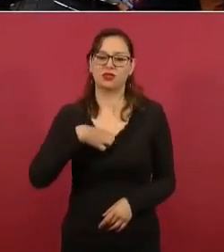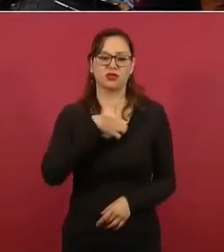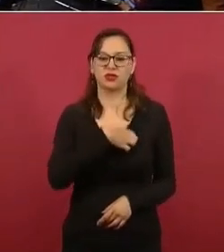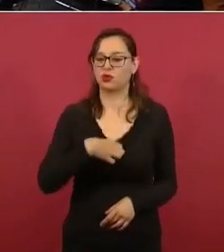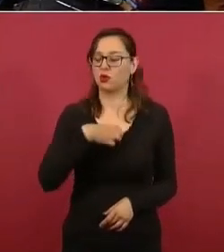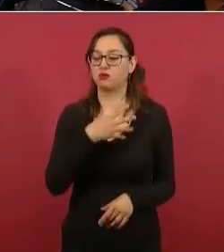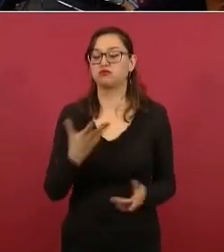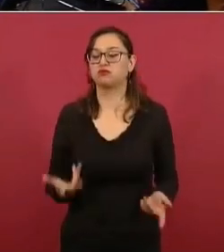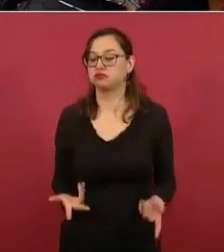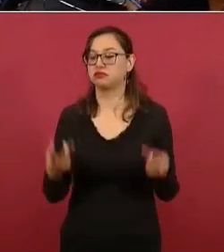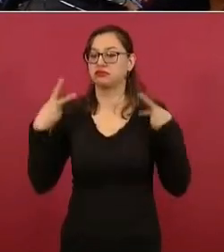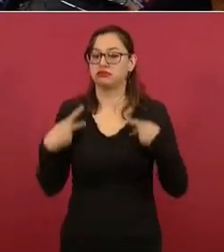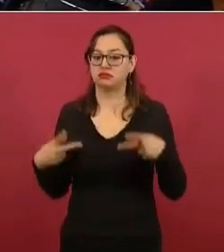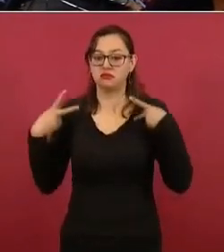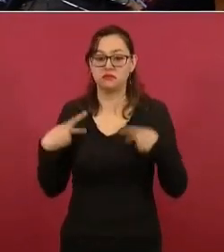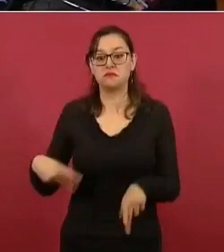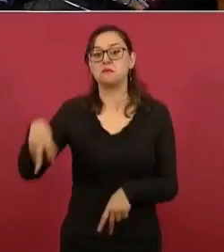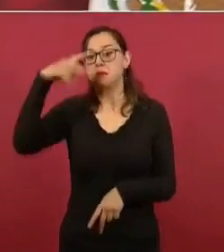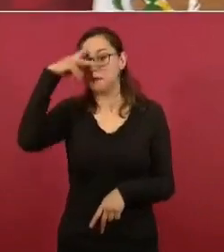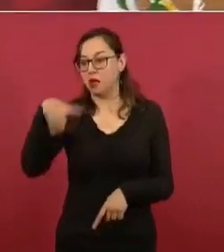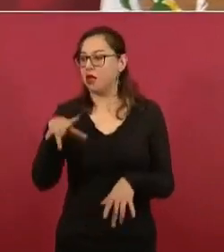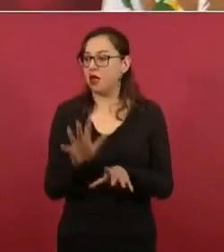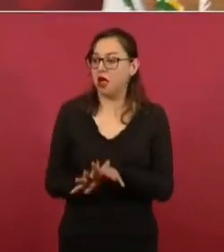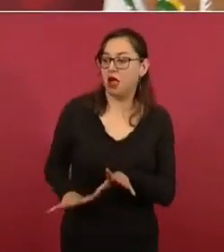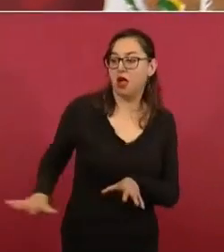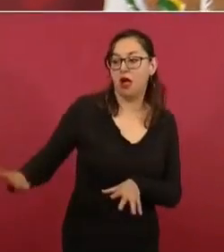actuando de manera consciente,